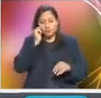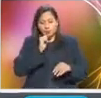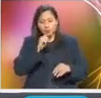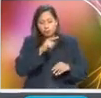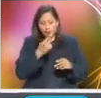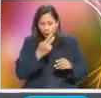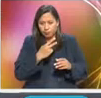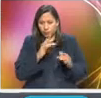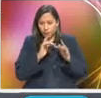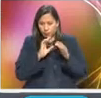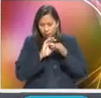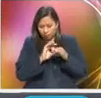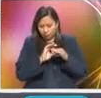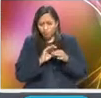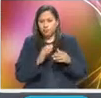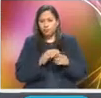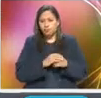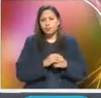adapten claro.